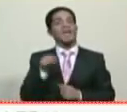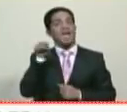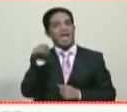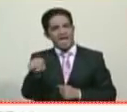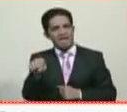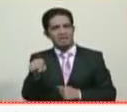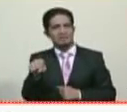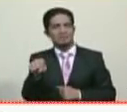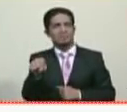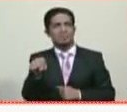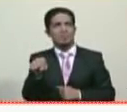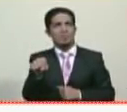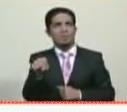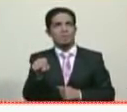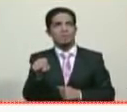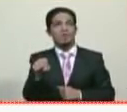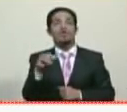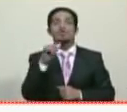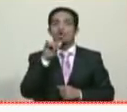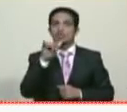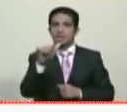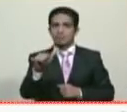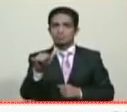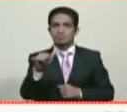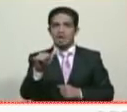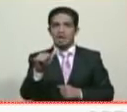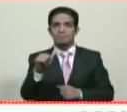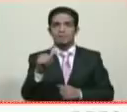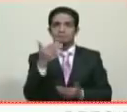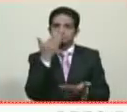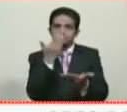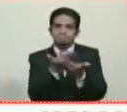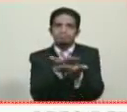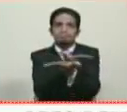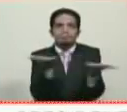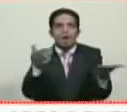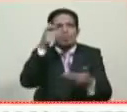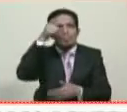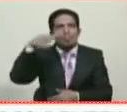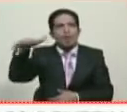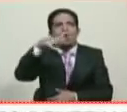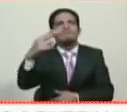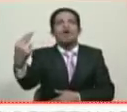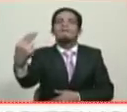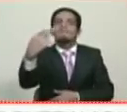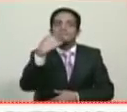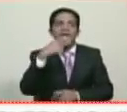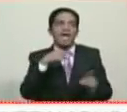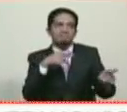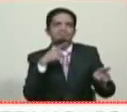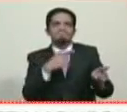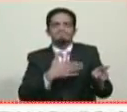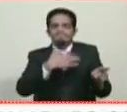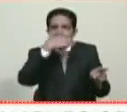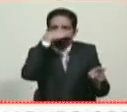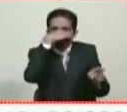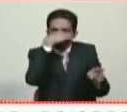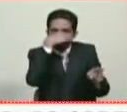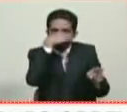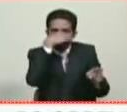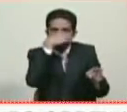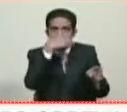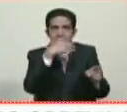acto lo denunciamos para que nuestro pueblo vea la acción criminal